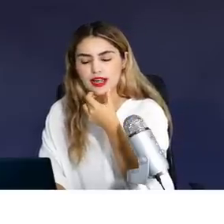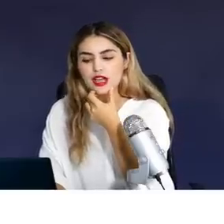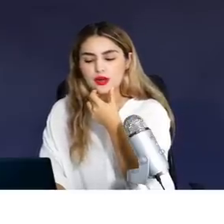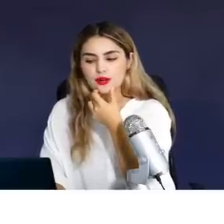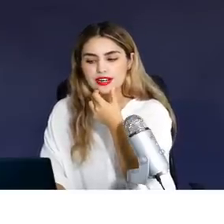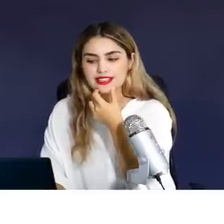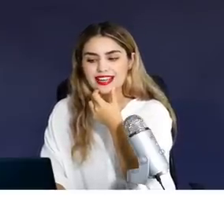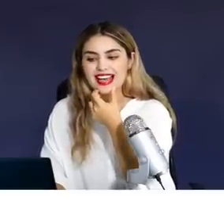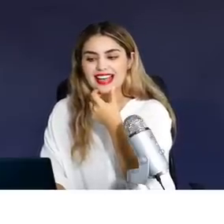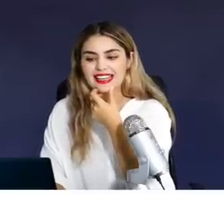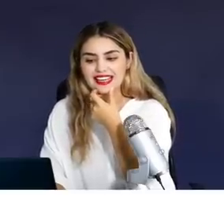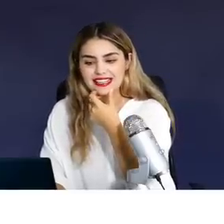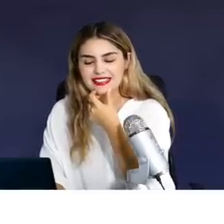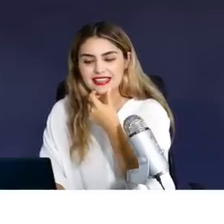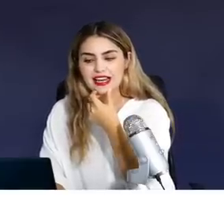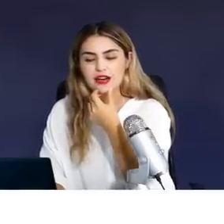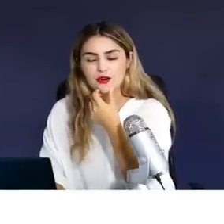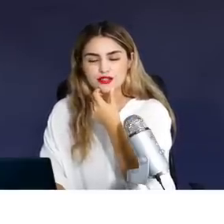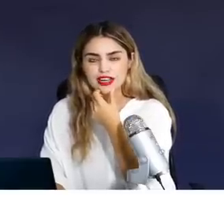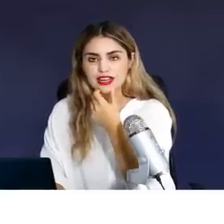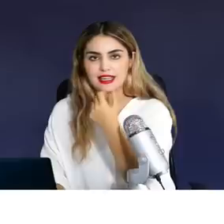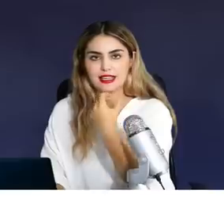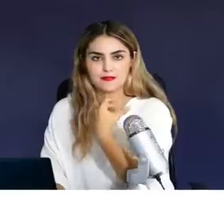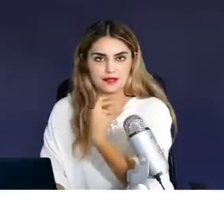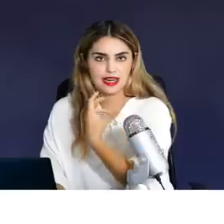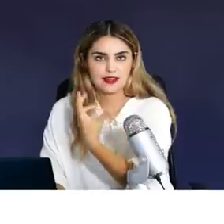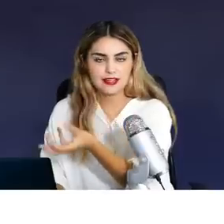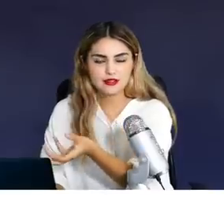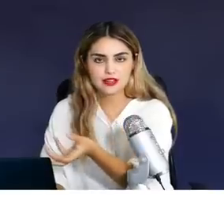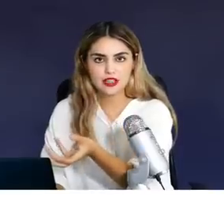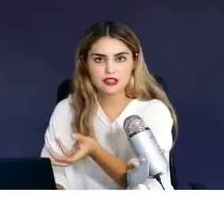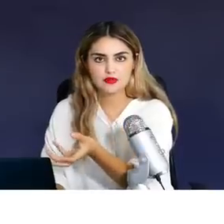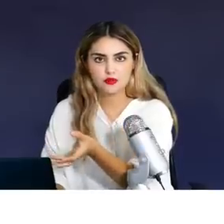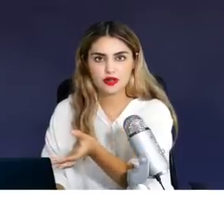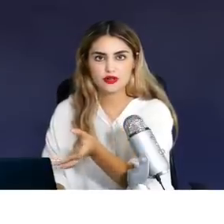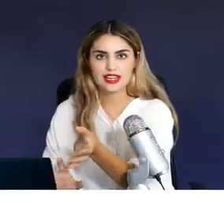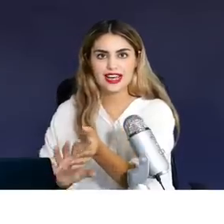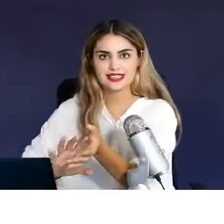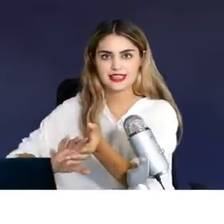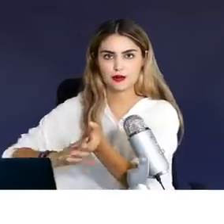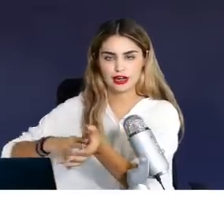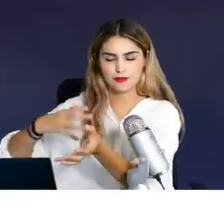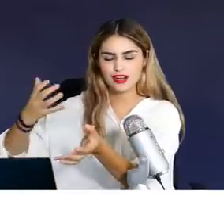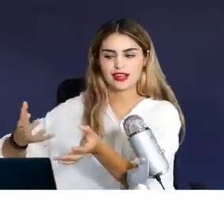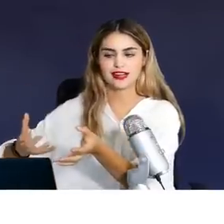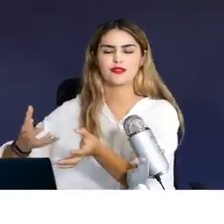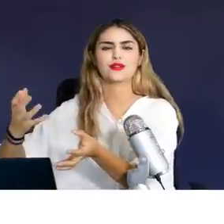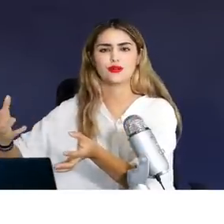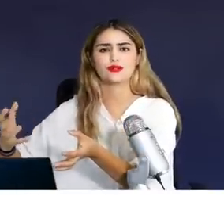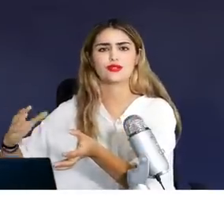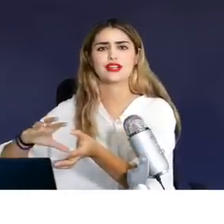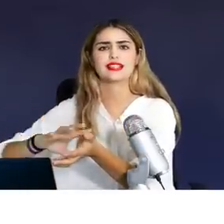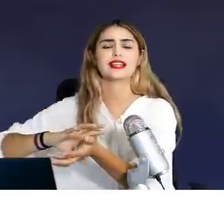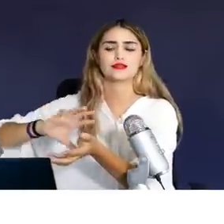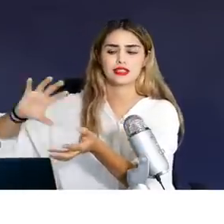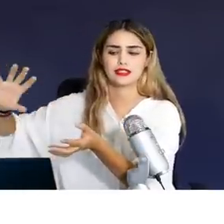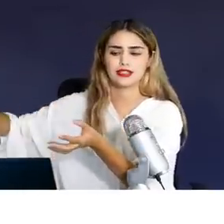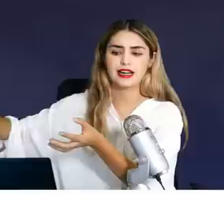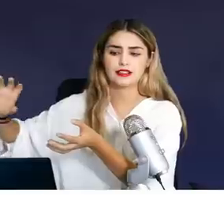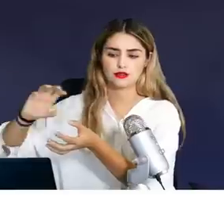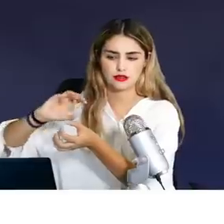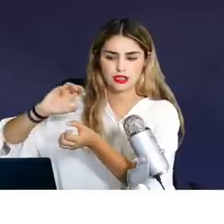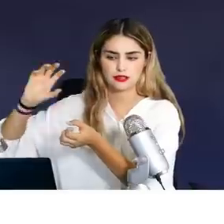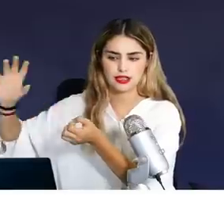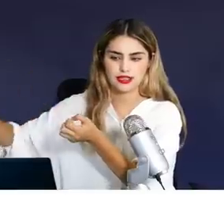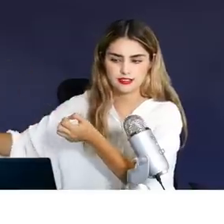cooperar con esta agencia. O sea que el haber soltado a Cienfuegos hace, o el haberlo agarrado incluso, hace que los